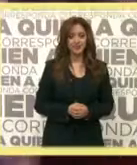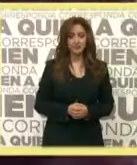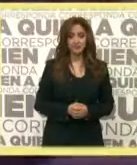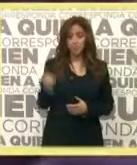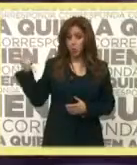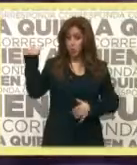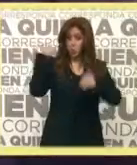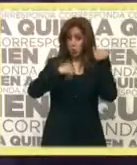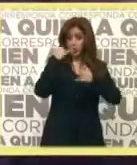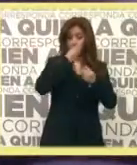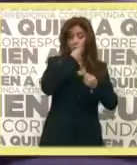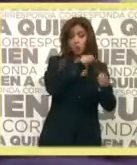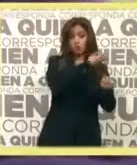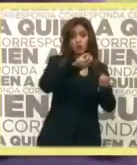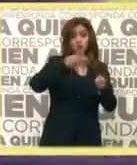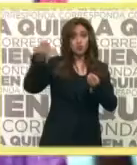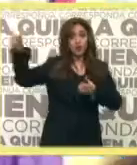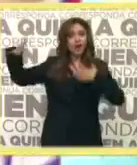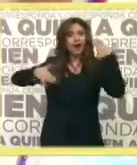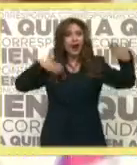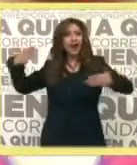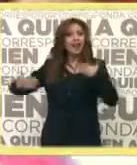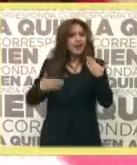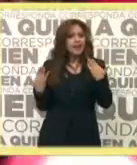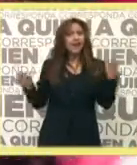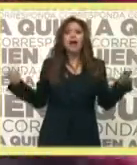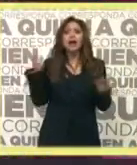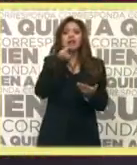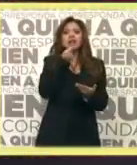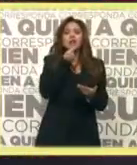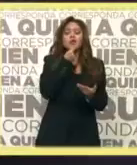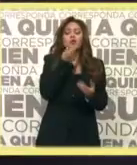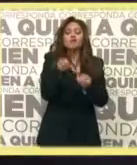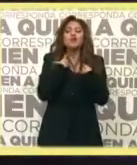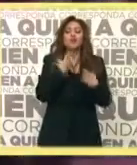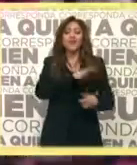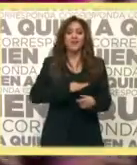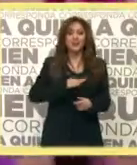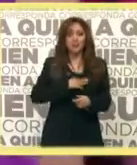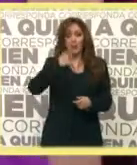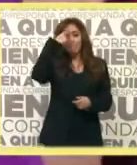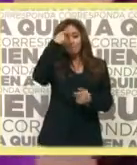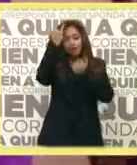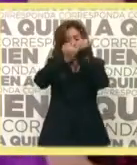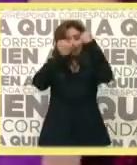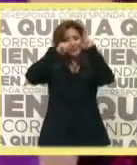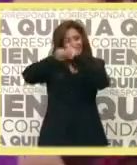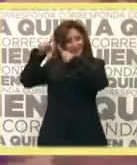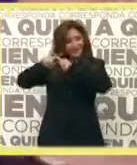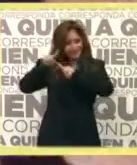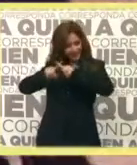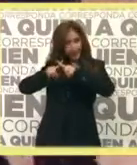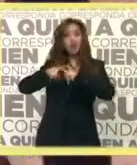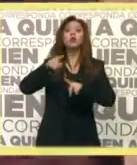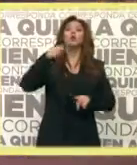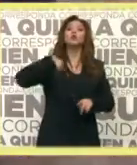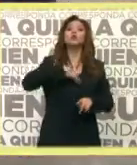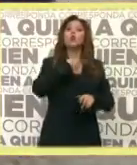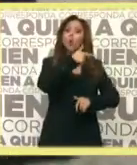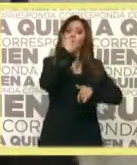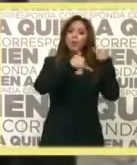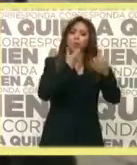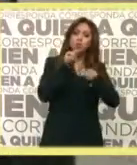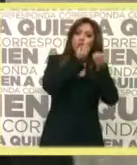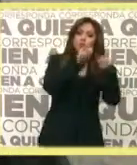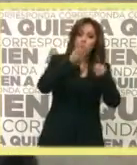Los juguetes para los niños son una alegría inexplicable, algo que les regala felicidad y pone a volar su imaginación y creatividad. Es por eso que el Juguetón, con el